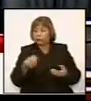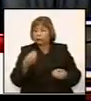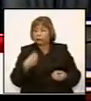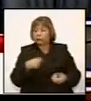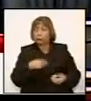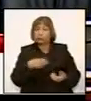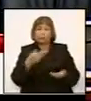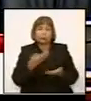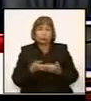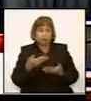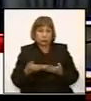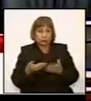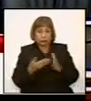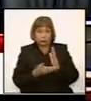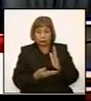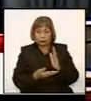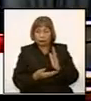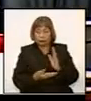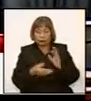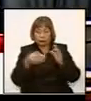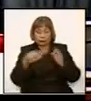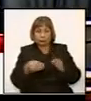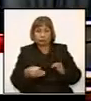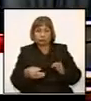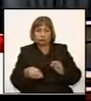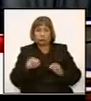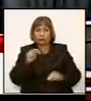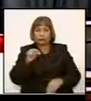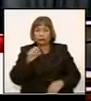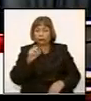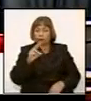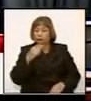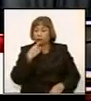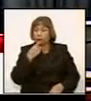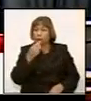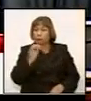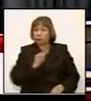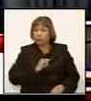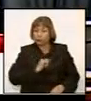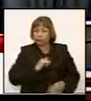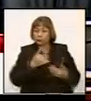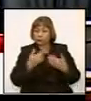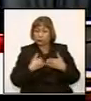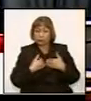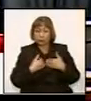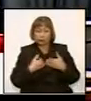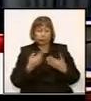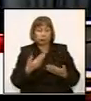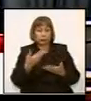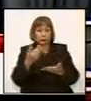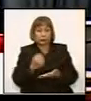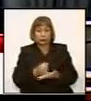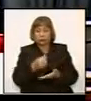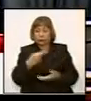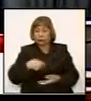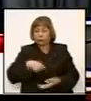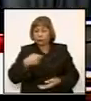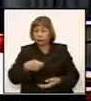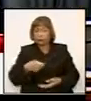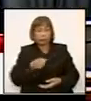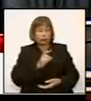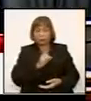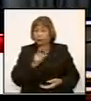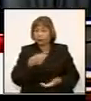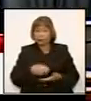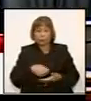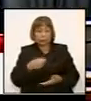hemos sometido a la decisión del notario. Si es que yo tengo un departamento y se la quiero alquilar a una persona y esta persona